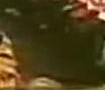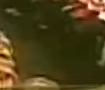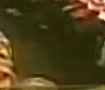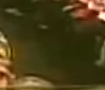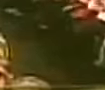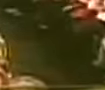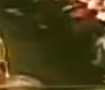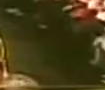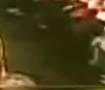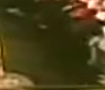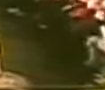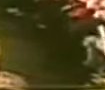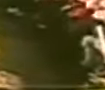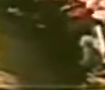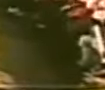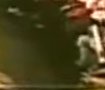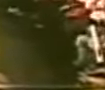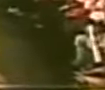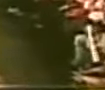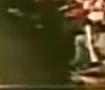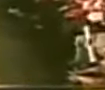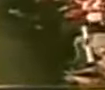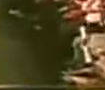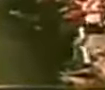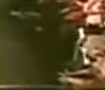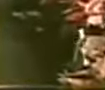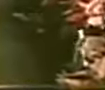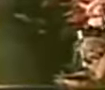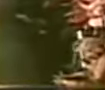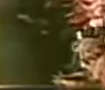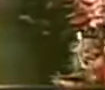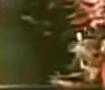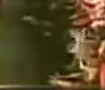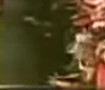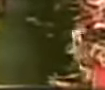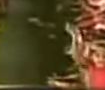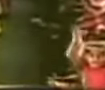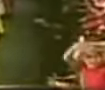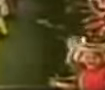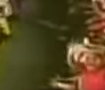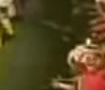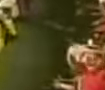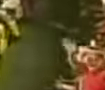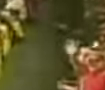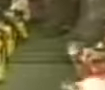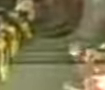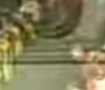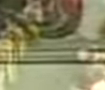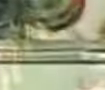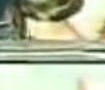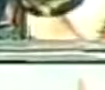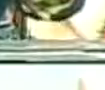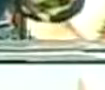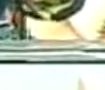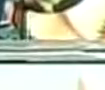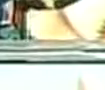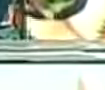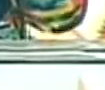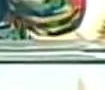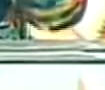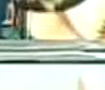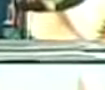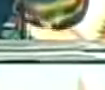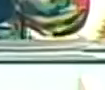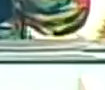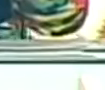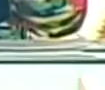que esta primera etapa de 4 semanas de aplicación del método